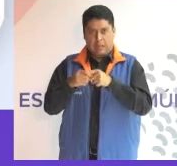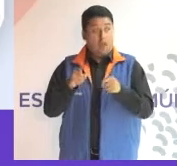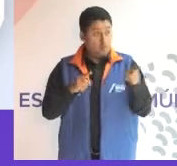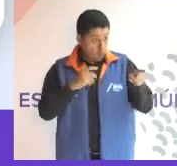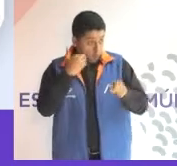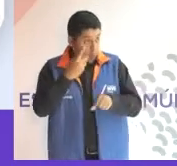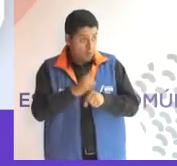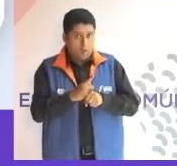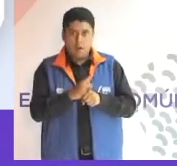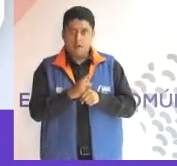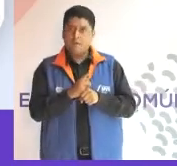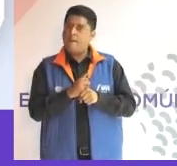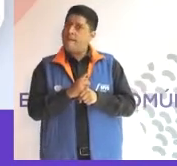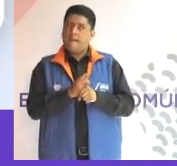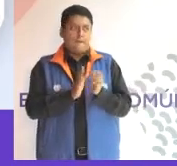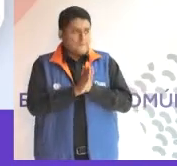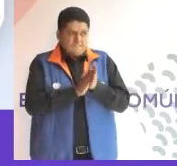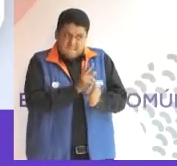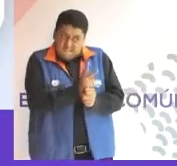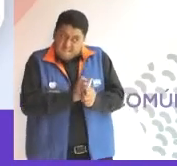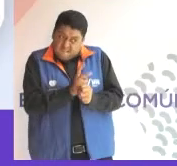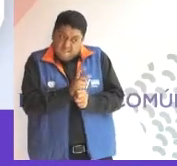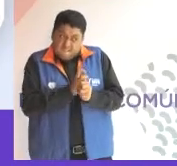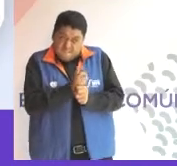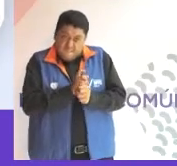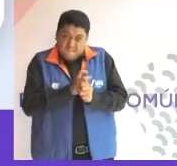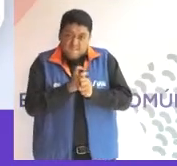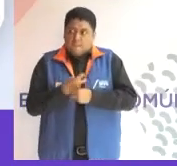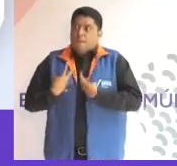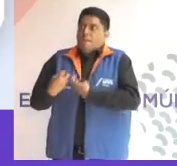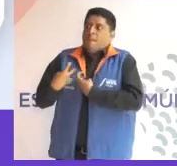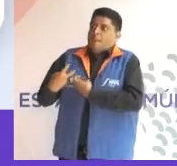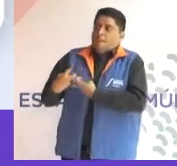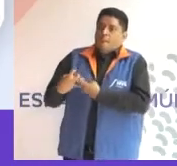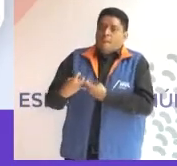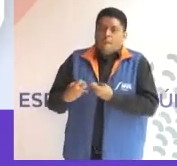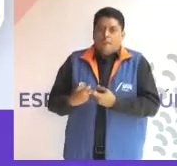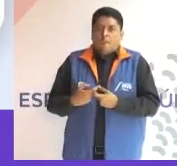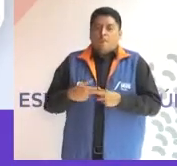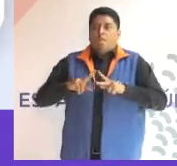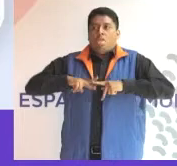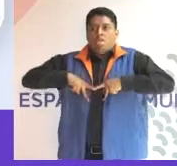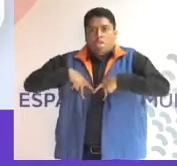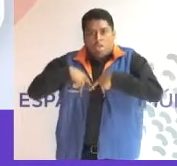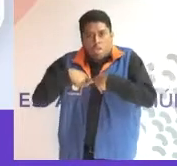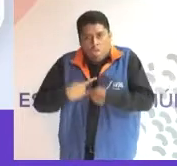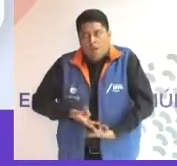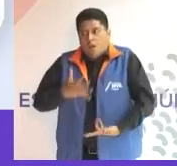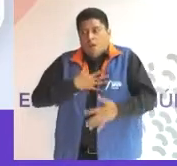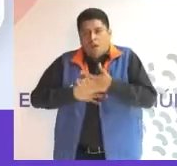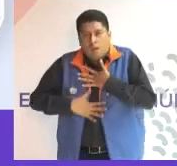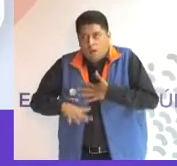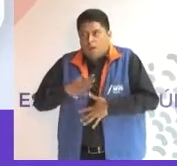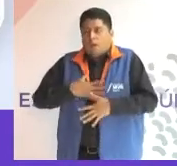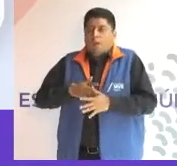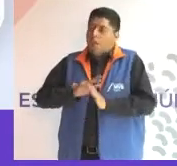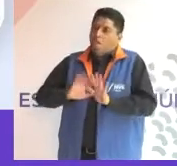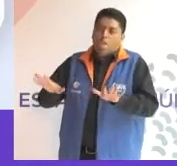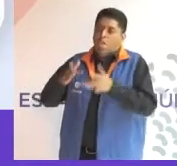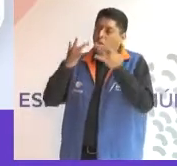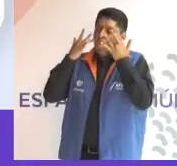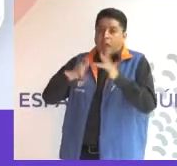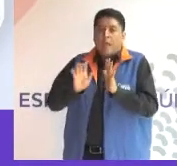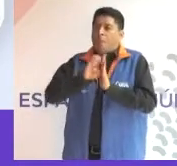ellos, pero la sensación de gusto y de que es agradable para